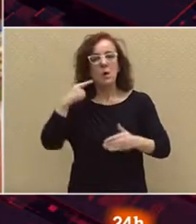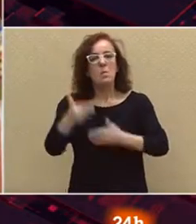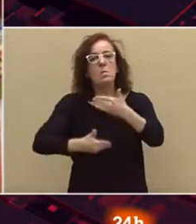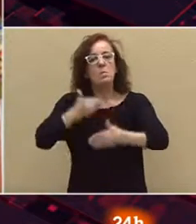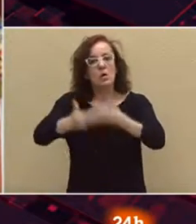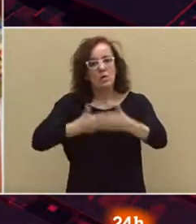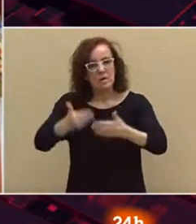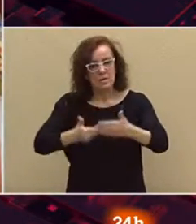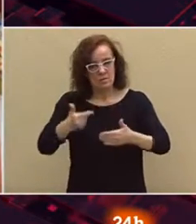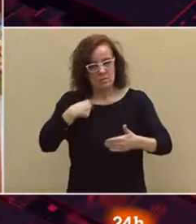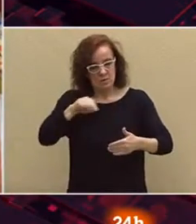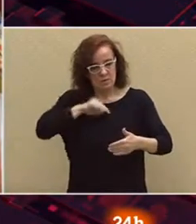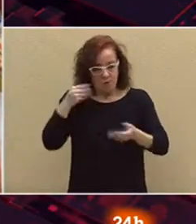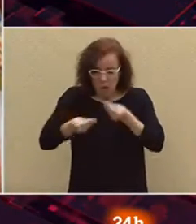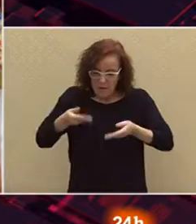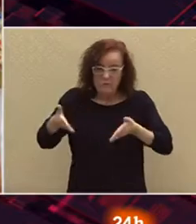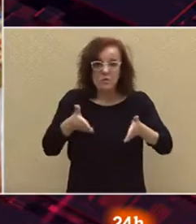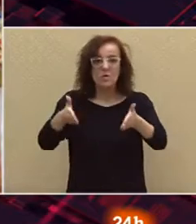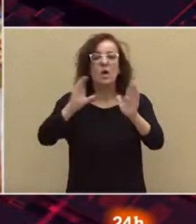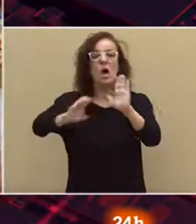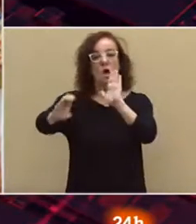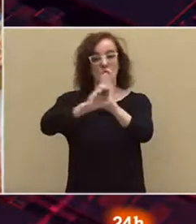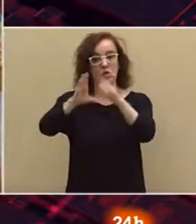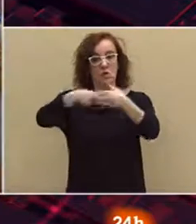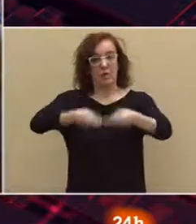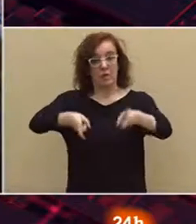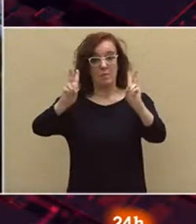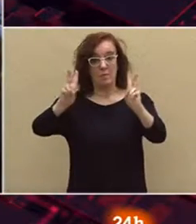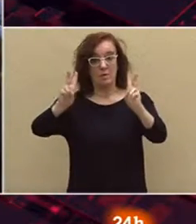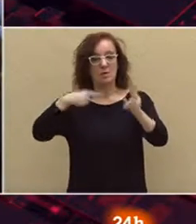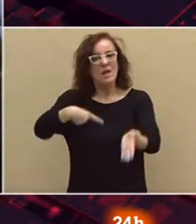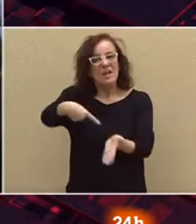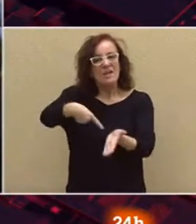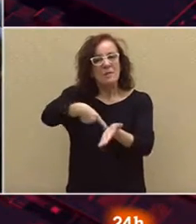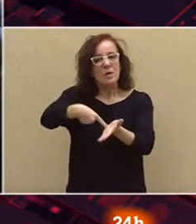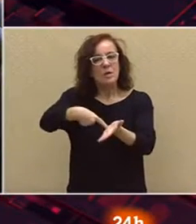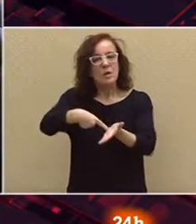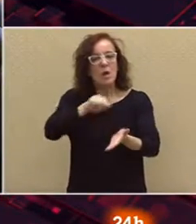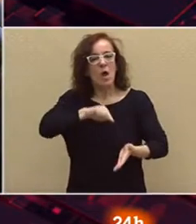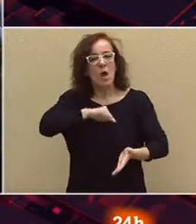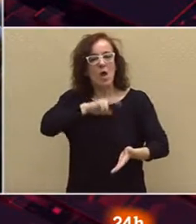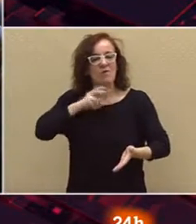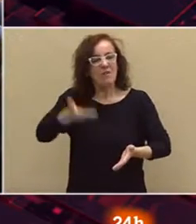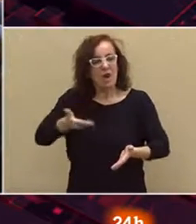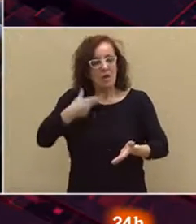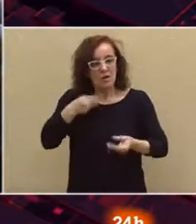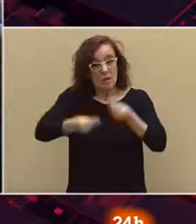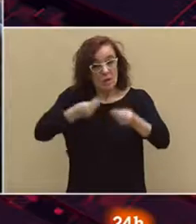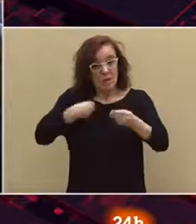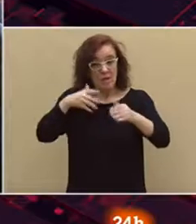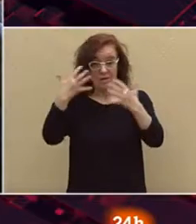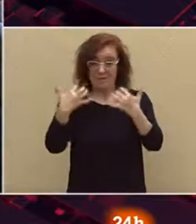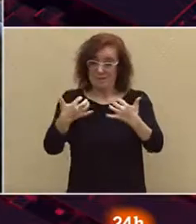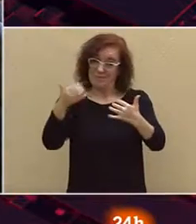que nos condujo hasta la Constitución democrática, reivindicamos unos valores que, como afirmó en esa sesión conmemorativa Su